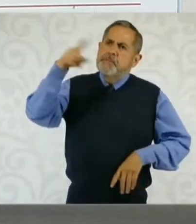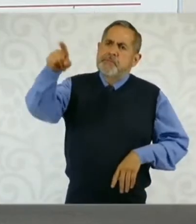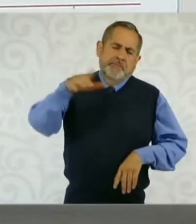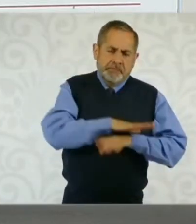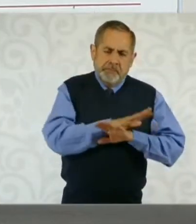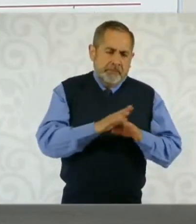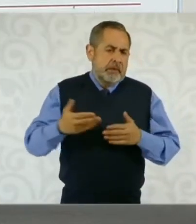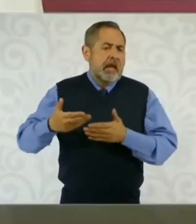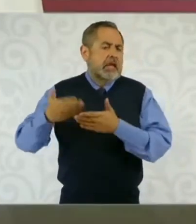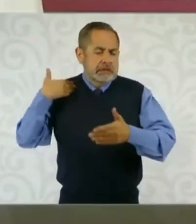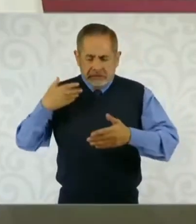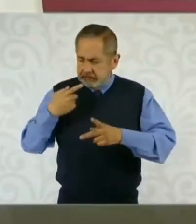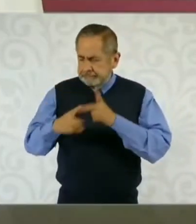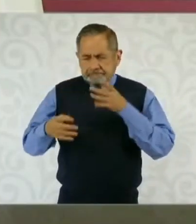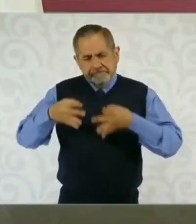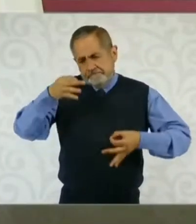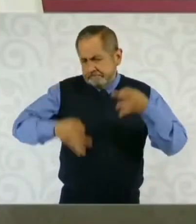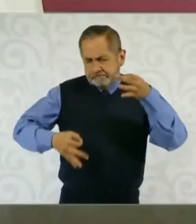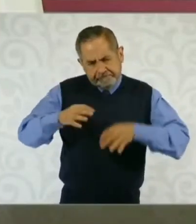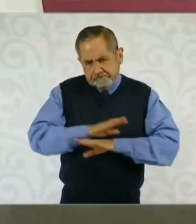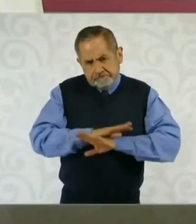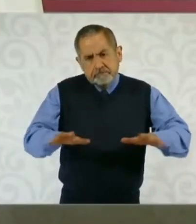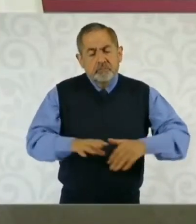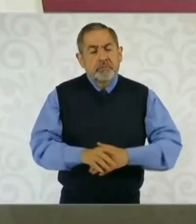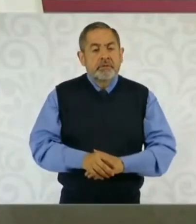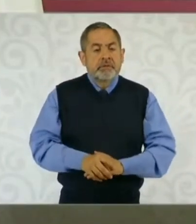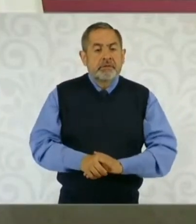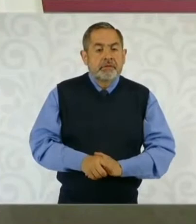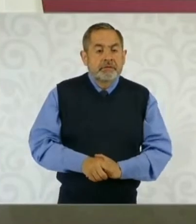administración pasada. Adelante, por favor.